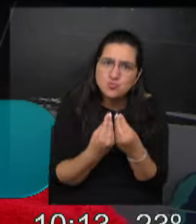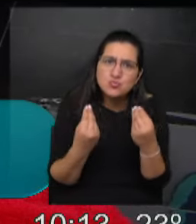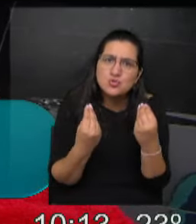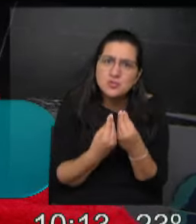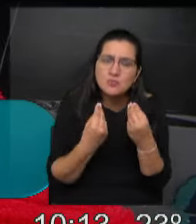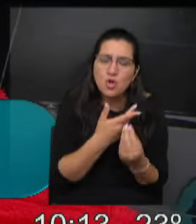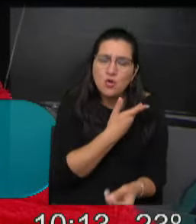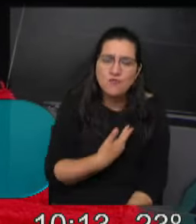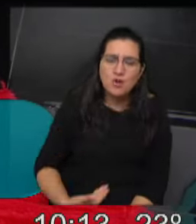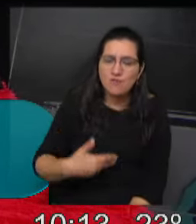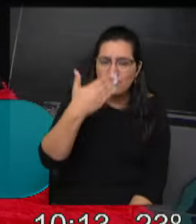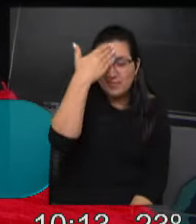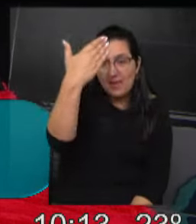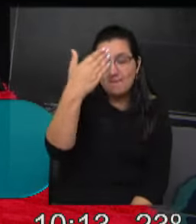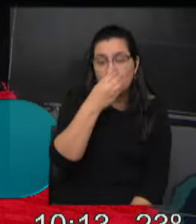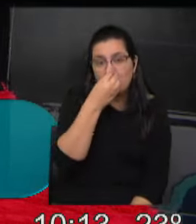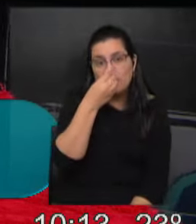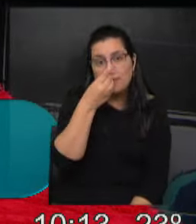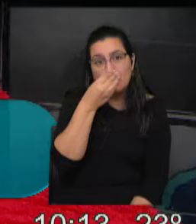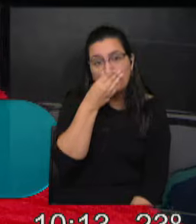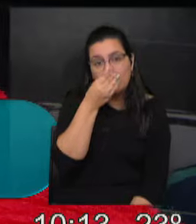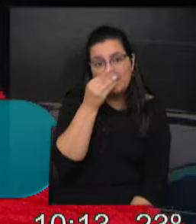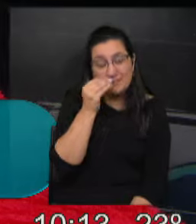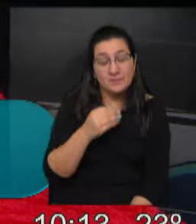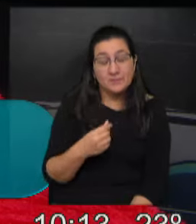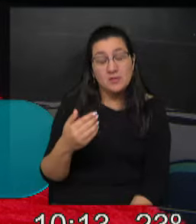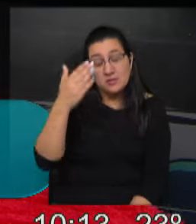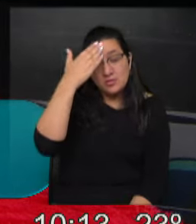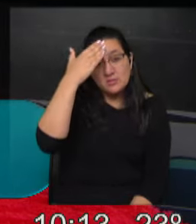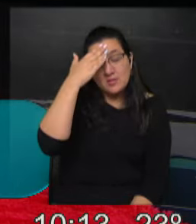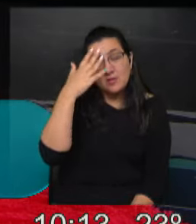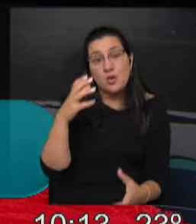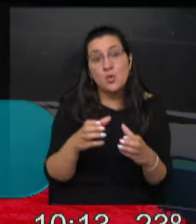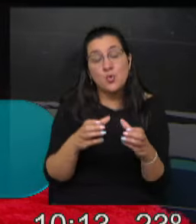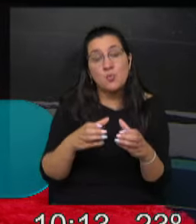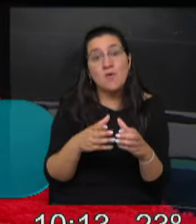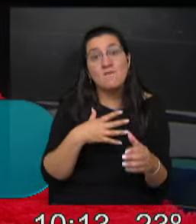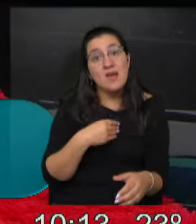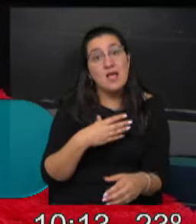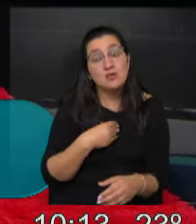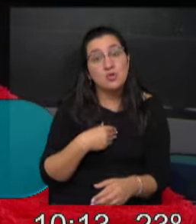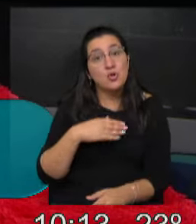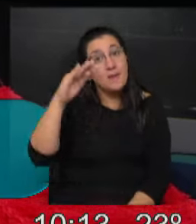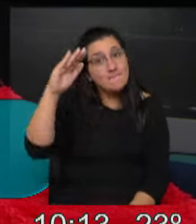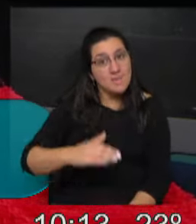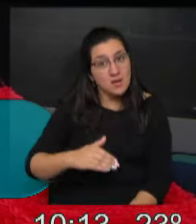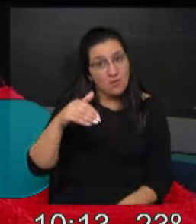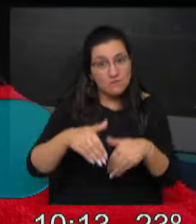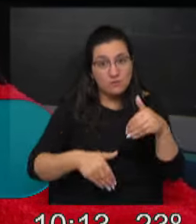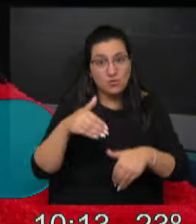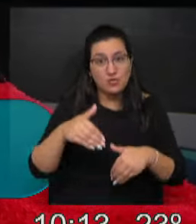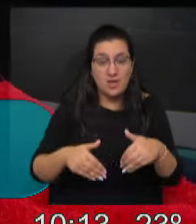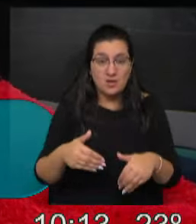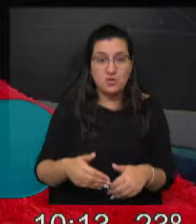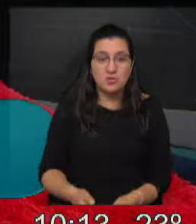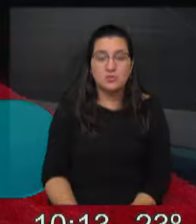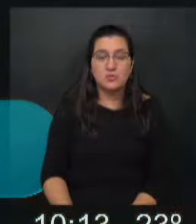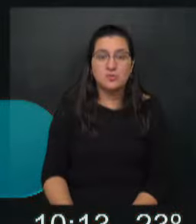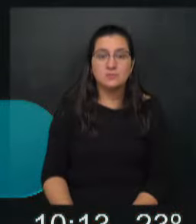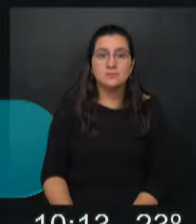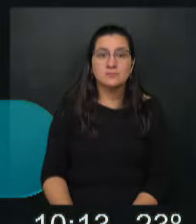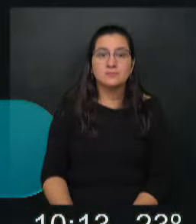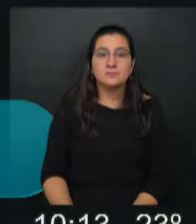porque me consta que el Partido Nacional fue de los que menos votaron dentro de la diversidad de colores